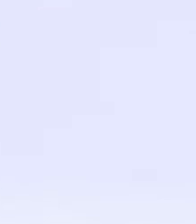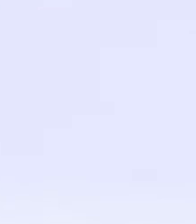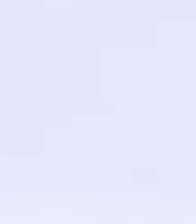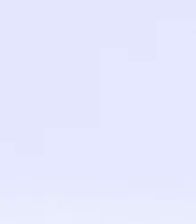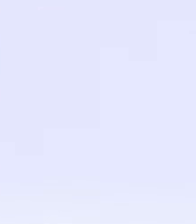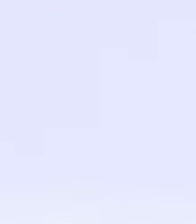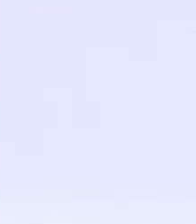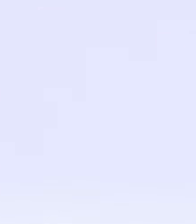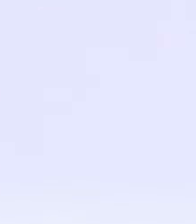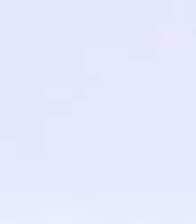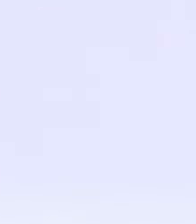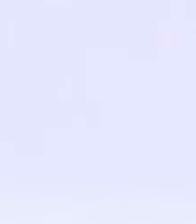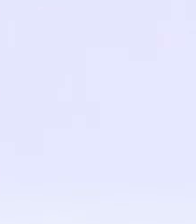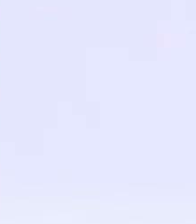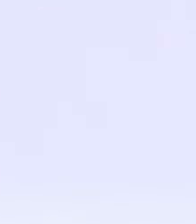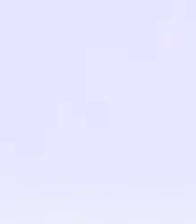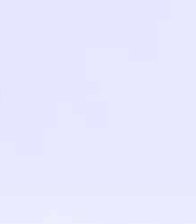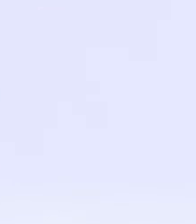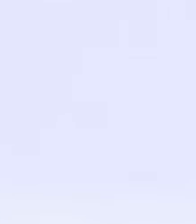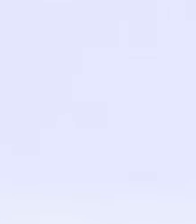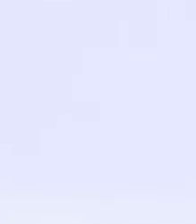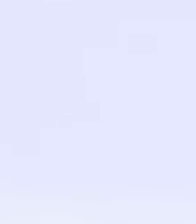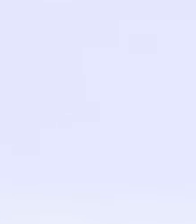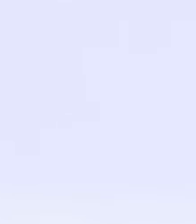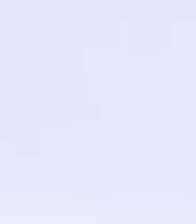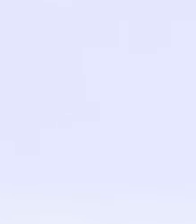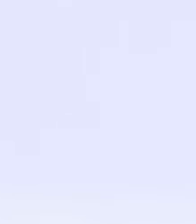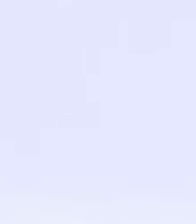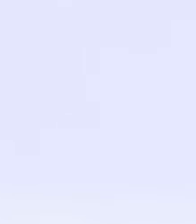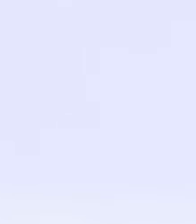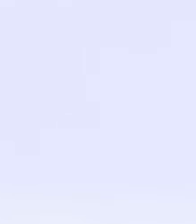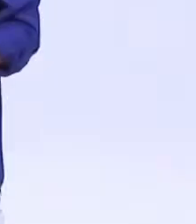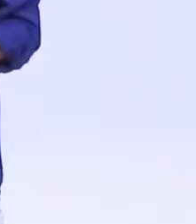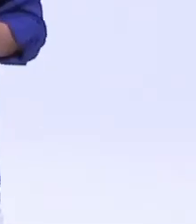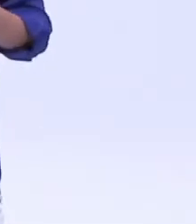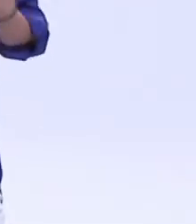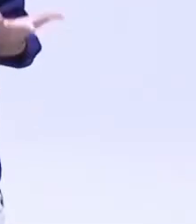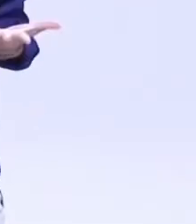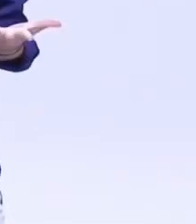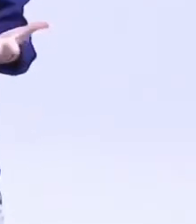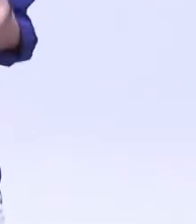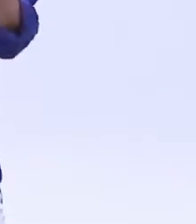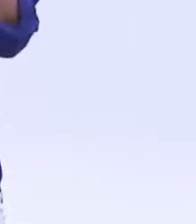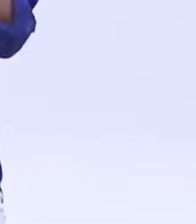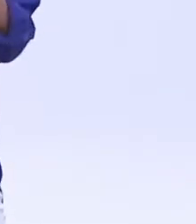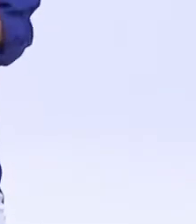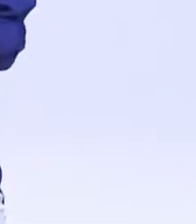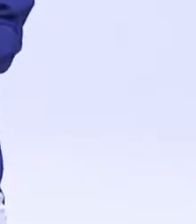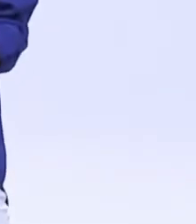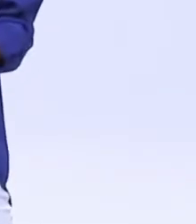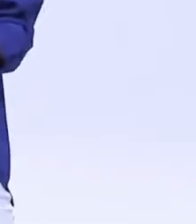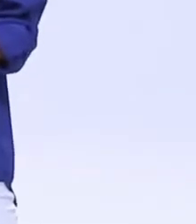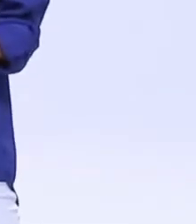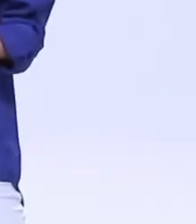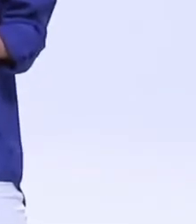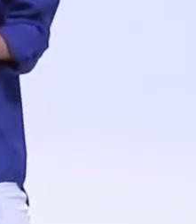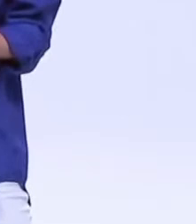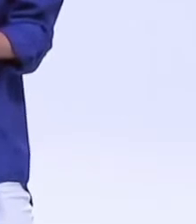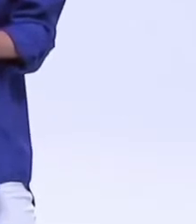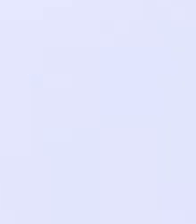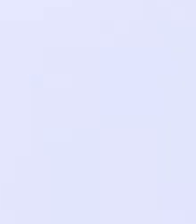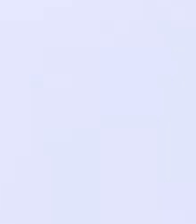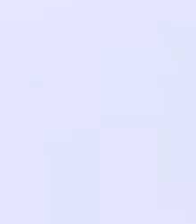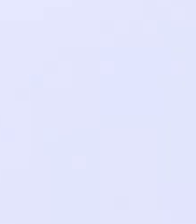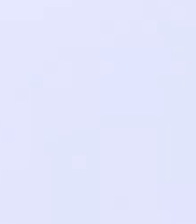está libre de contaminación y las aves ahora se sienten mucho más libres. ¿Será que la Tierra necesitaba un pequeño